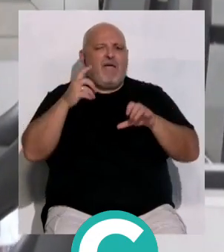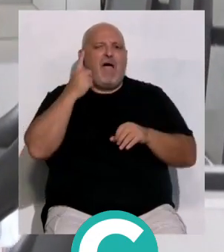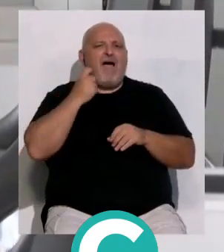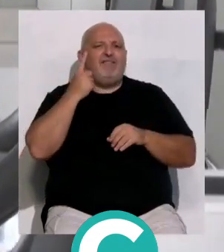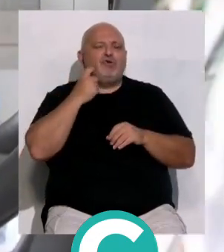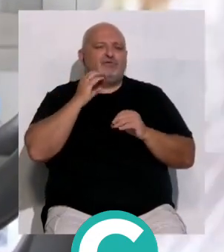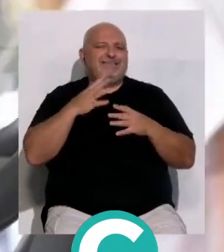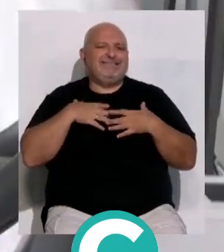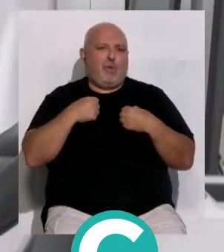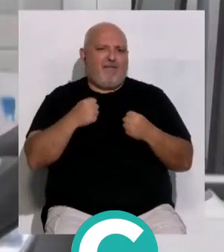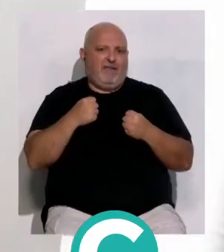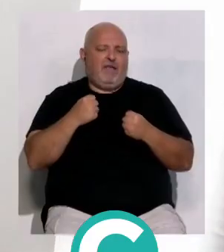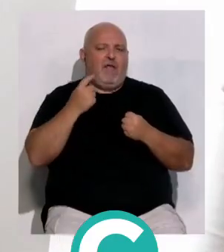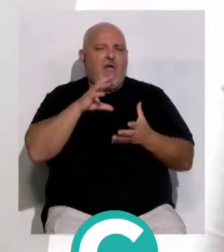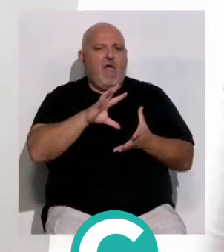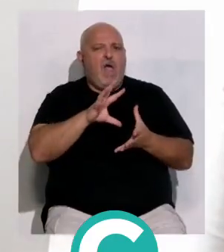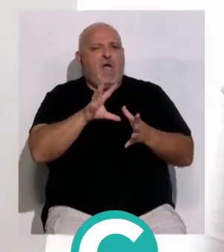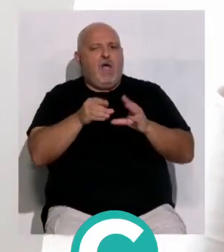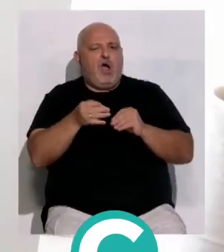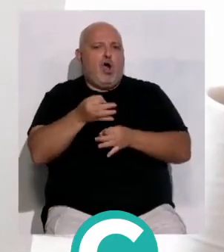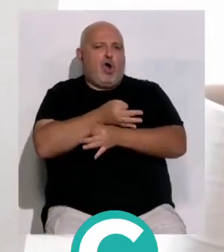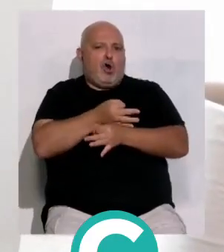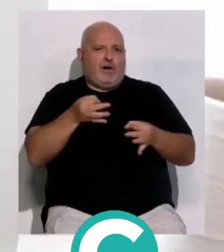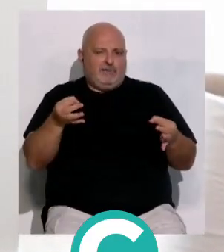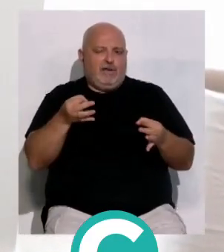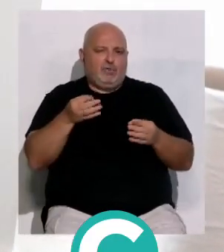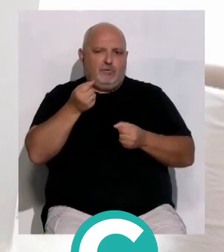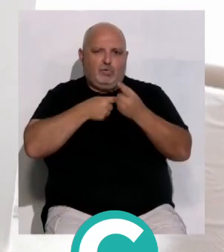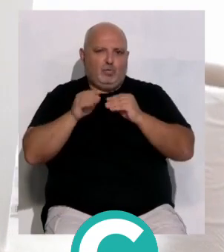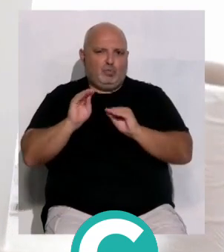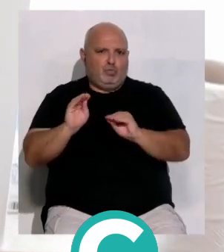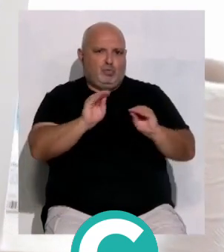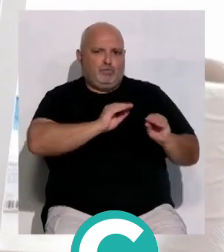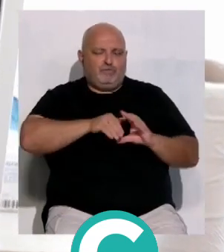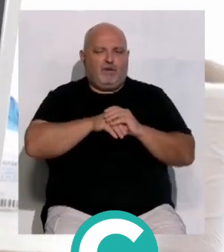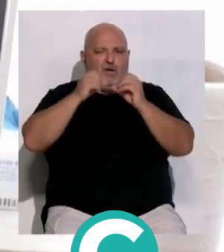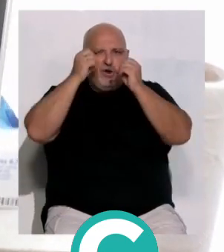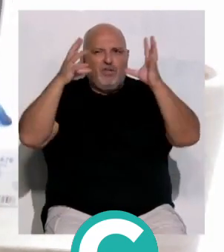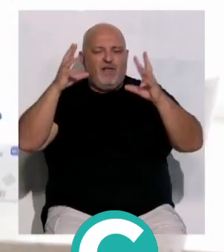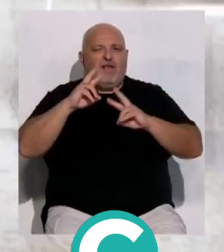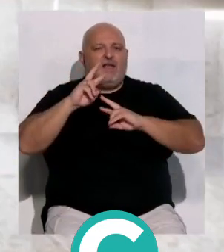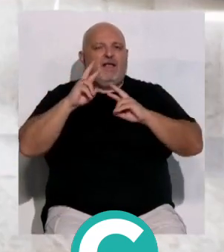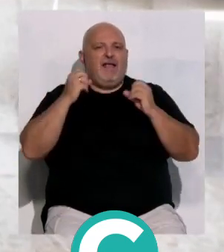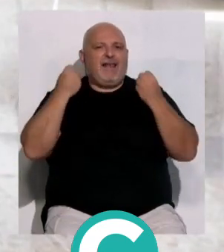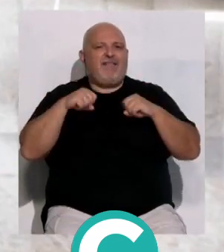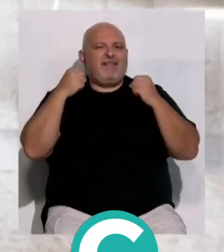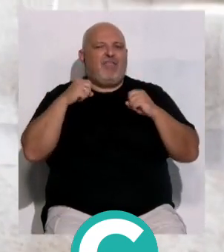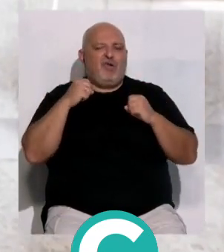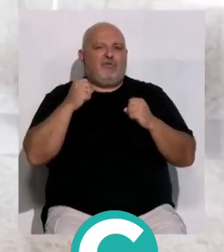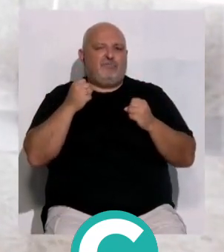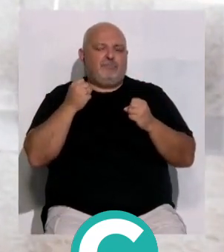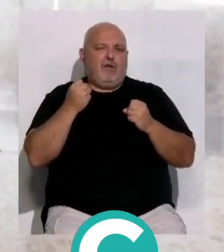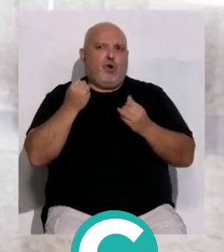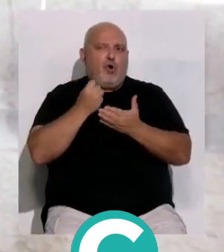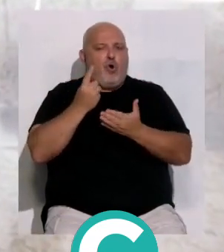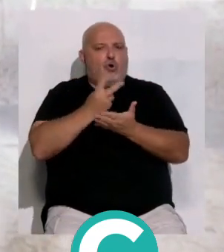vida saludables y habituarse a la correcta administración de su medicación. El concepto de rehabilitación significa volverlo a ser